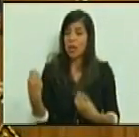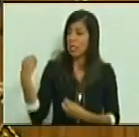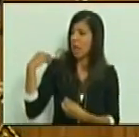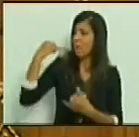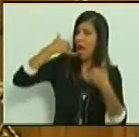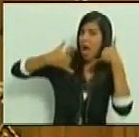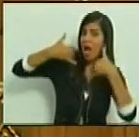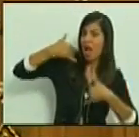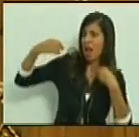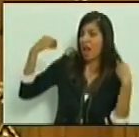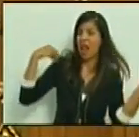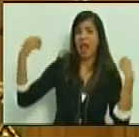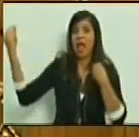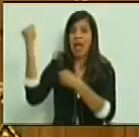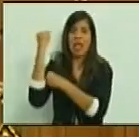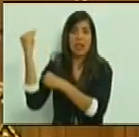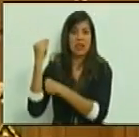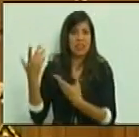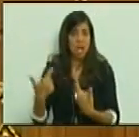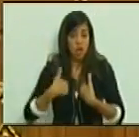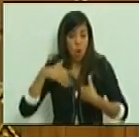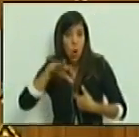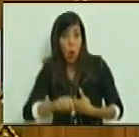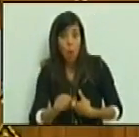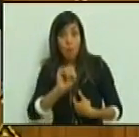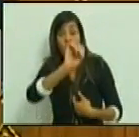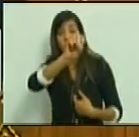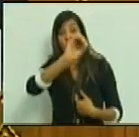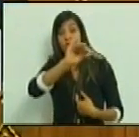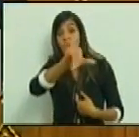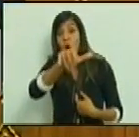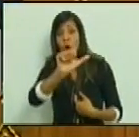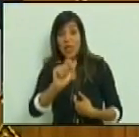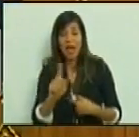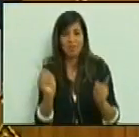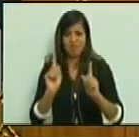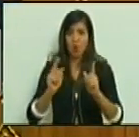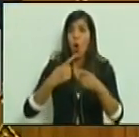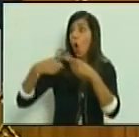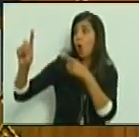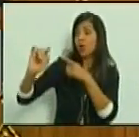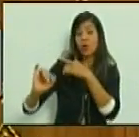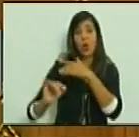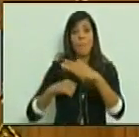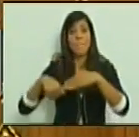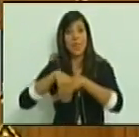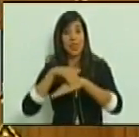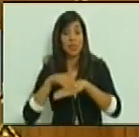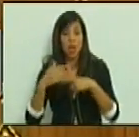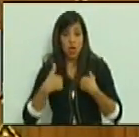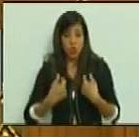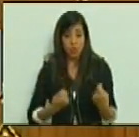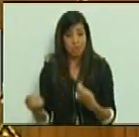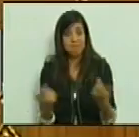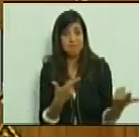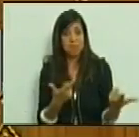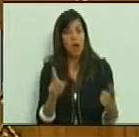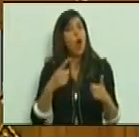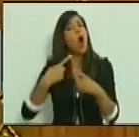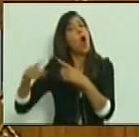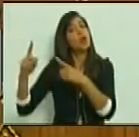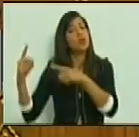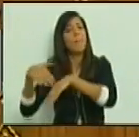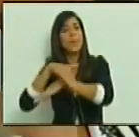zaperoco. Yo no compro la soya, eso depende de otro ministerio. Yo no la distribuyo, eso depende de otro